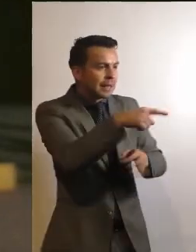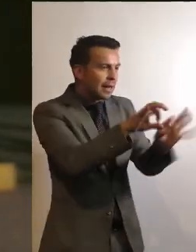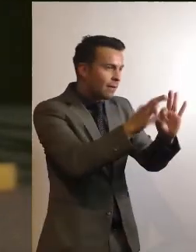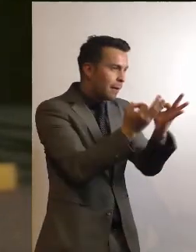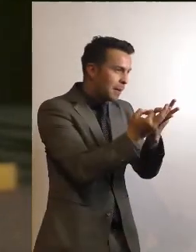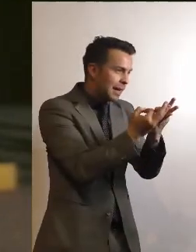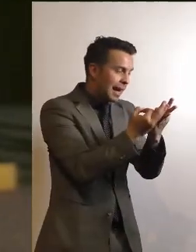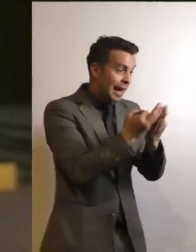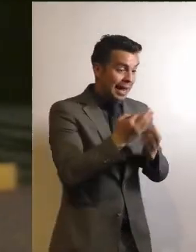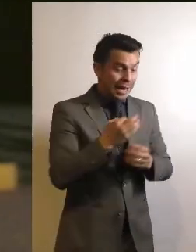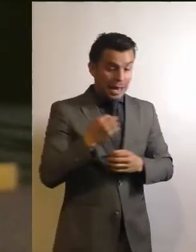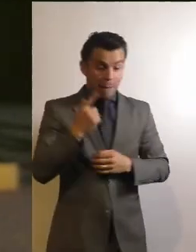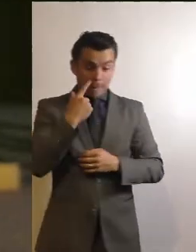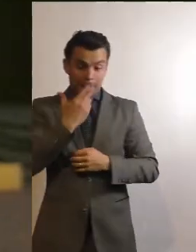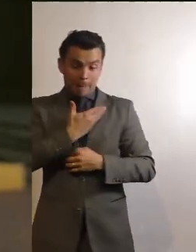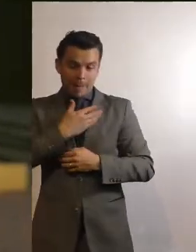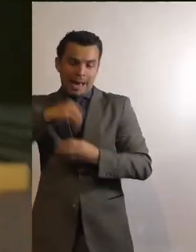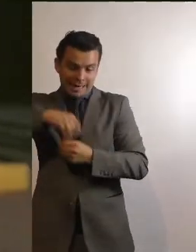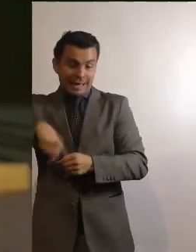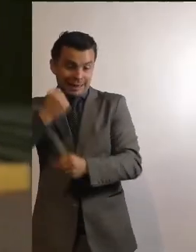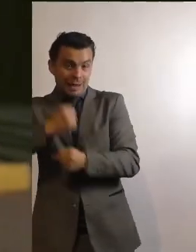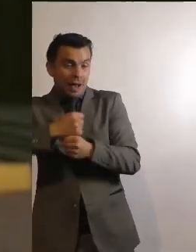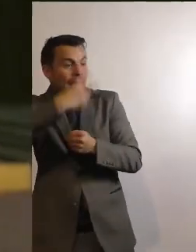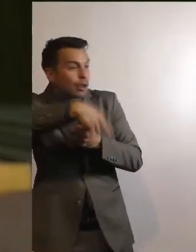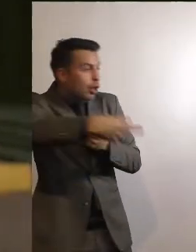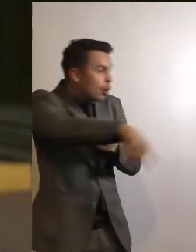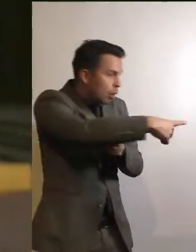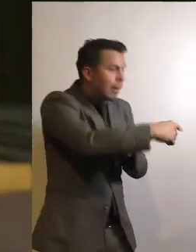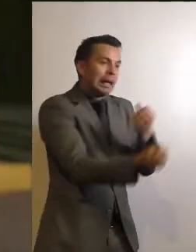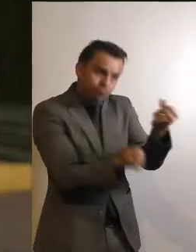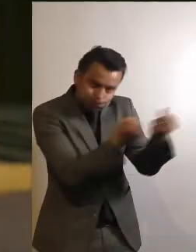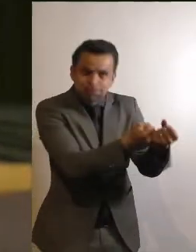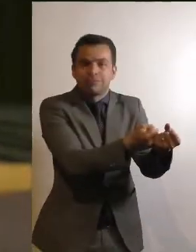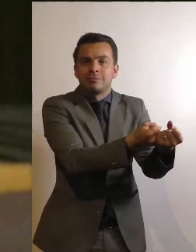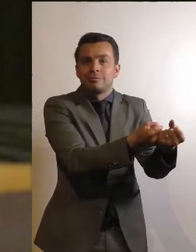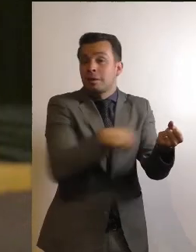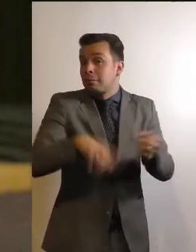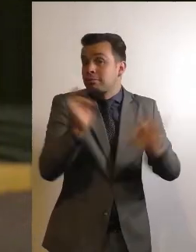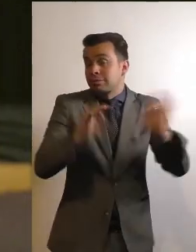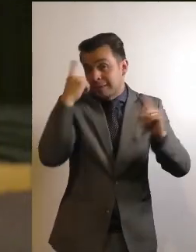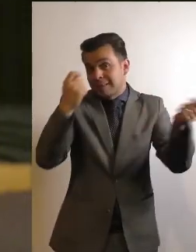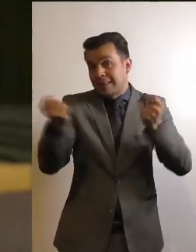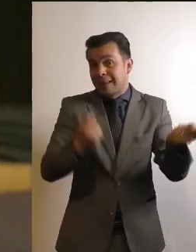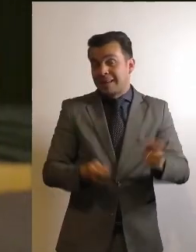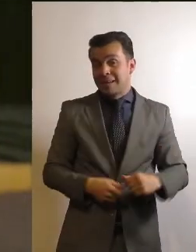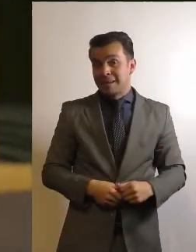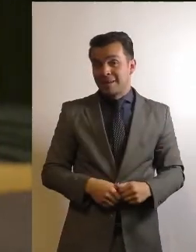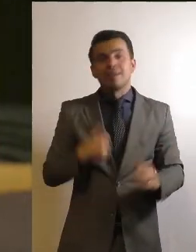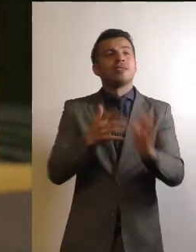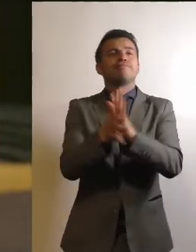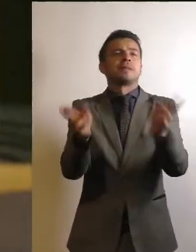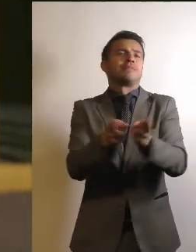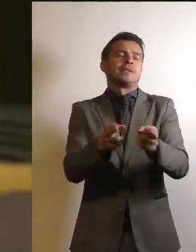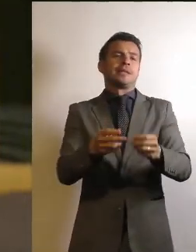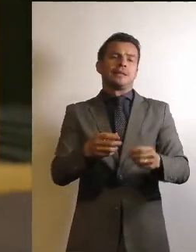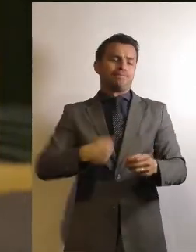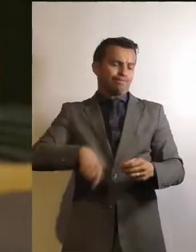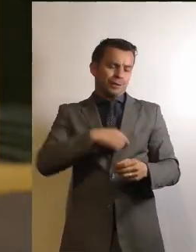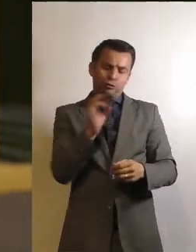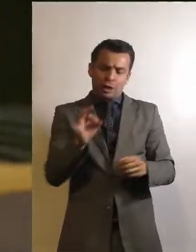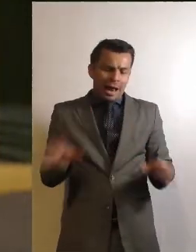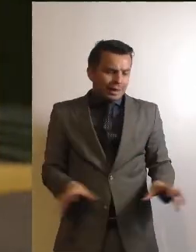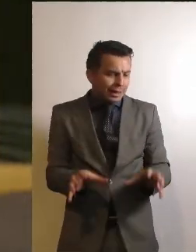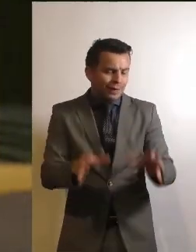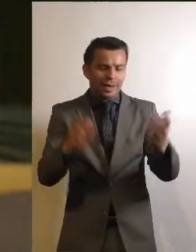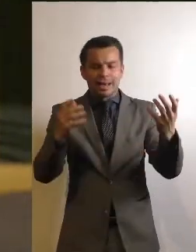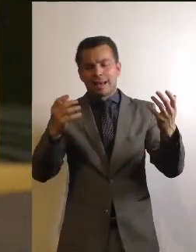de la comunidad del Bosque. Entonces, pues en resumen, lo que quiero decir es un poco, hicimos todas las actividades y servicios para poder contribuir a